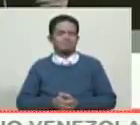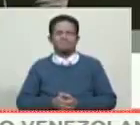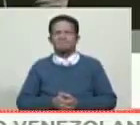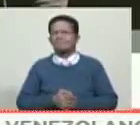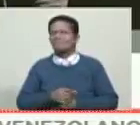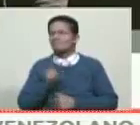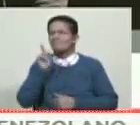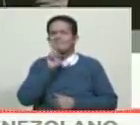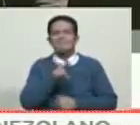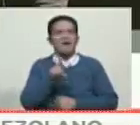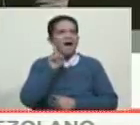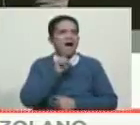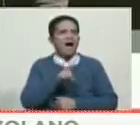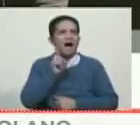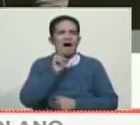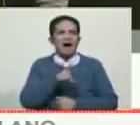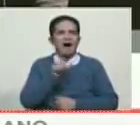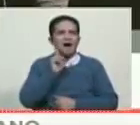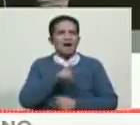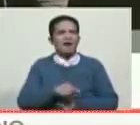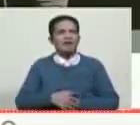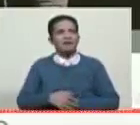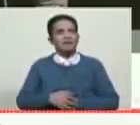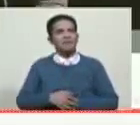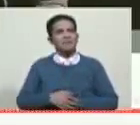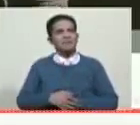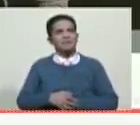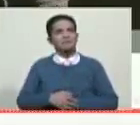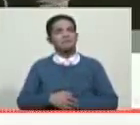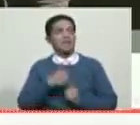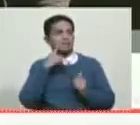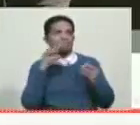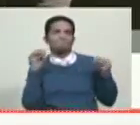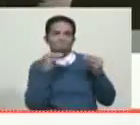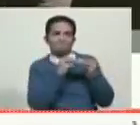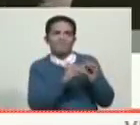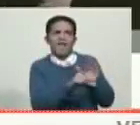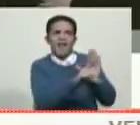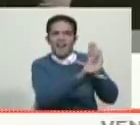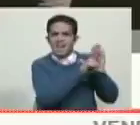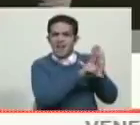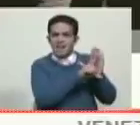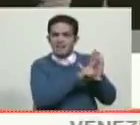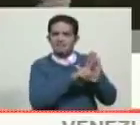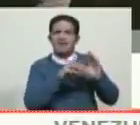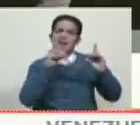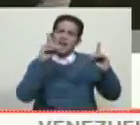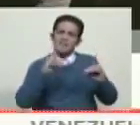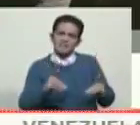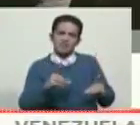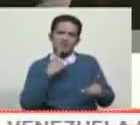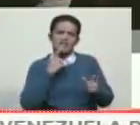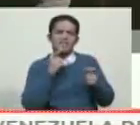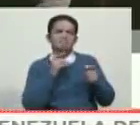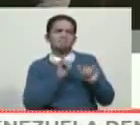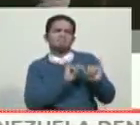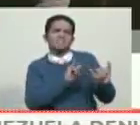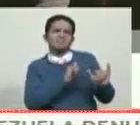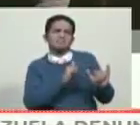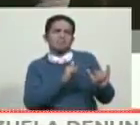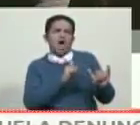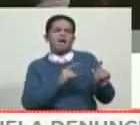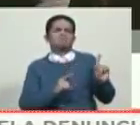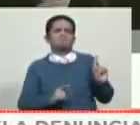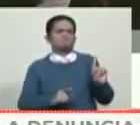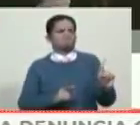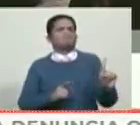falsedad que estén utilizando esta constitución para las decisiones que están tomando de autojuramentarse. Eso no aparece en ninguna parte.